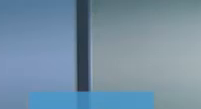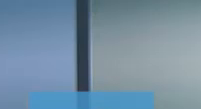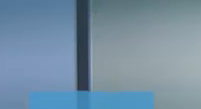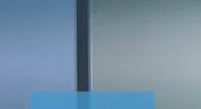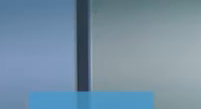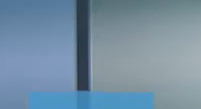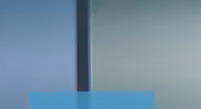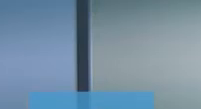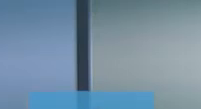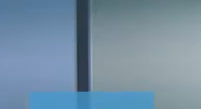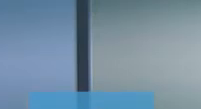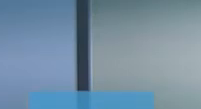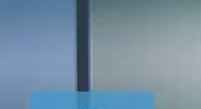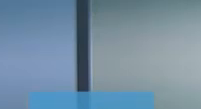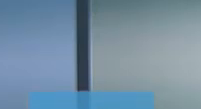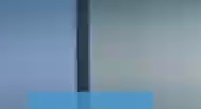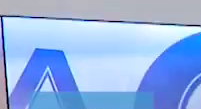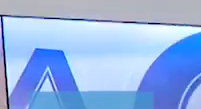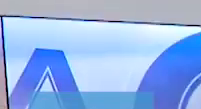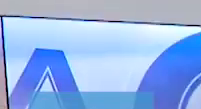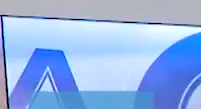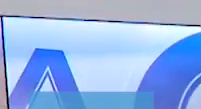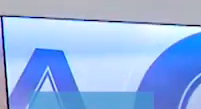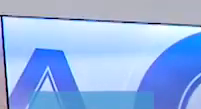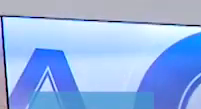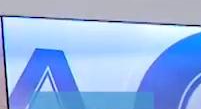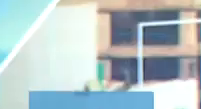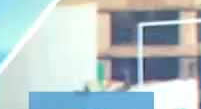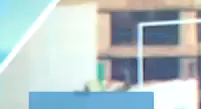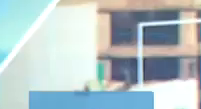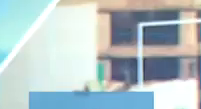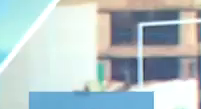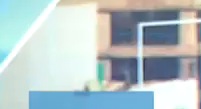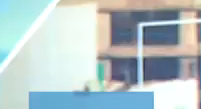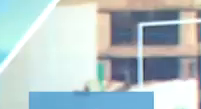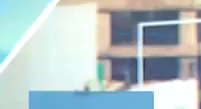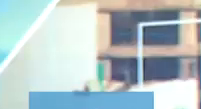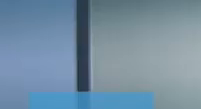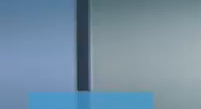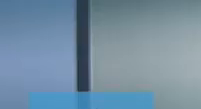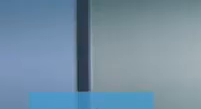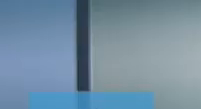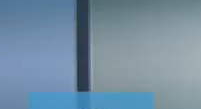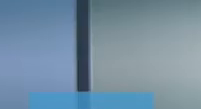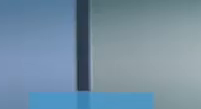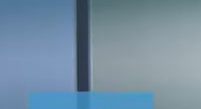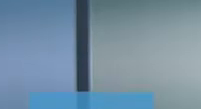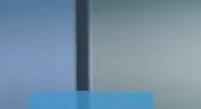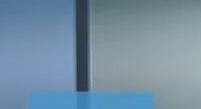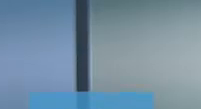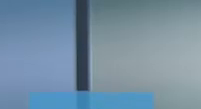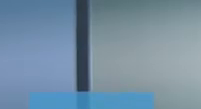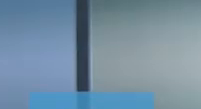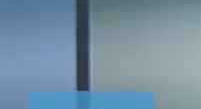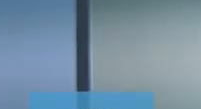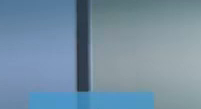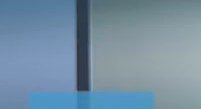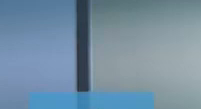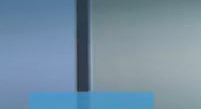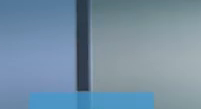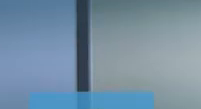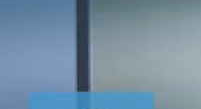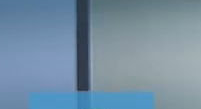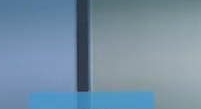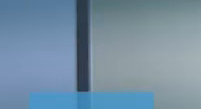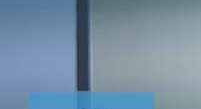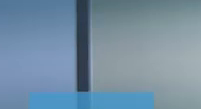directamente, vámonos, vice. Bienvenido, Fernando Andach. Muchas gracias. Semiólogo, bueno, un placer realmente tenerlo. Yo